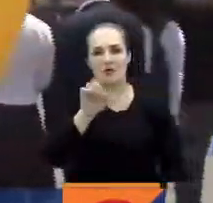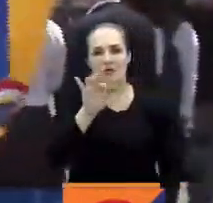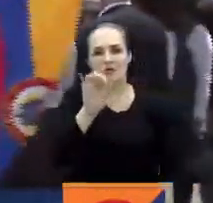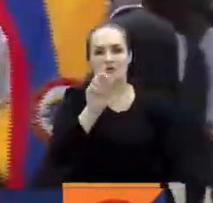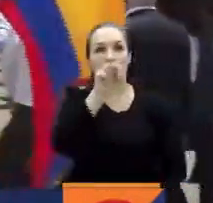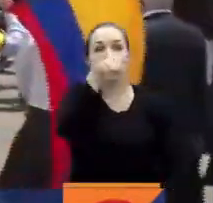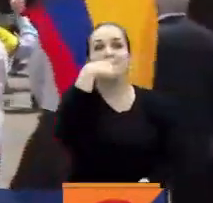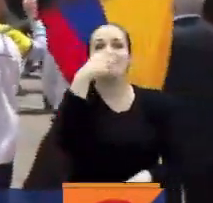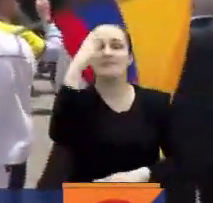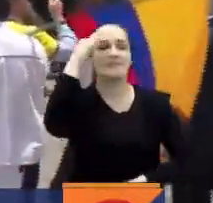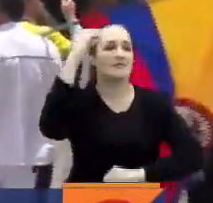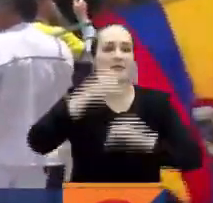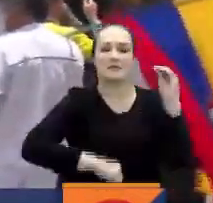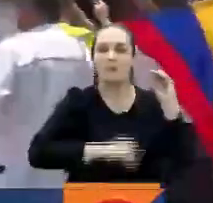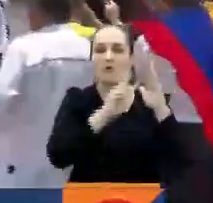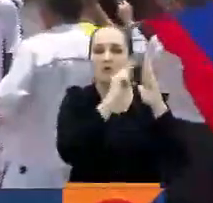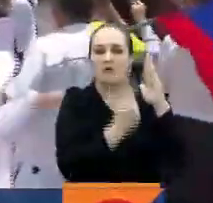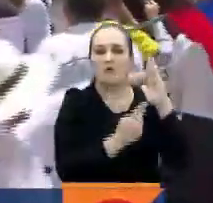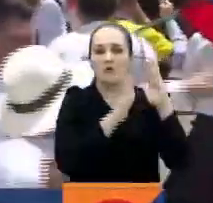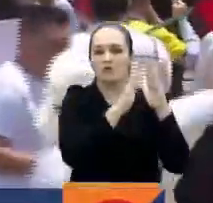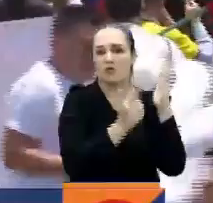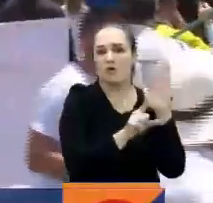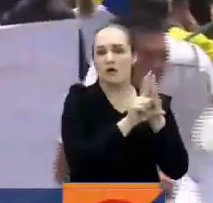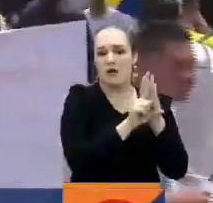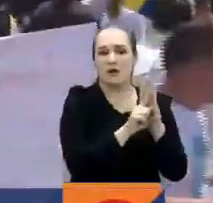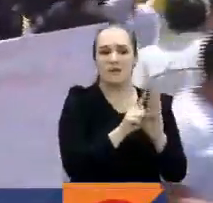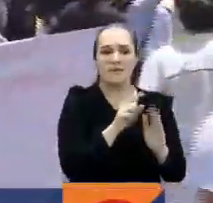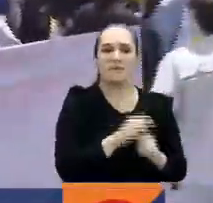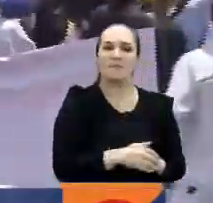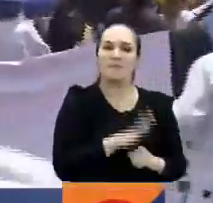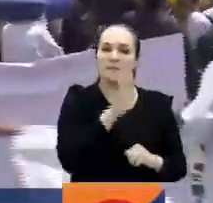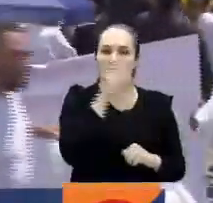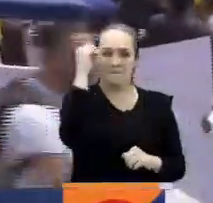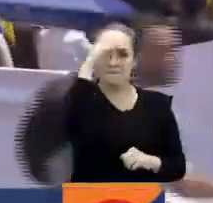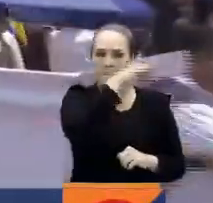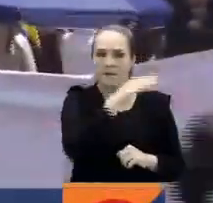Petro. Elizabeth, ¿cuál es el motivo de las protestas de hoy?